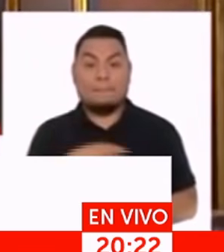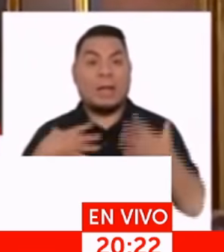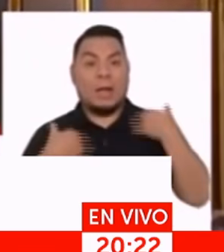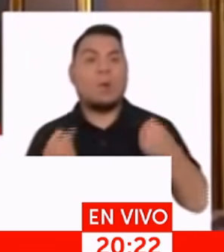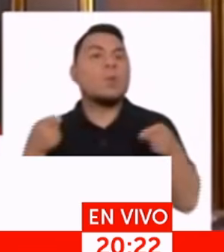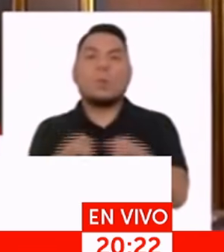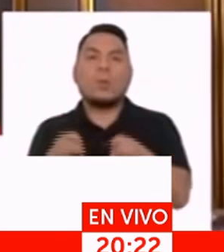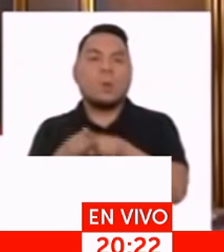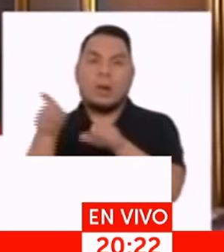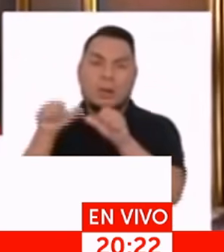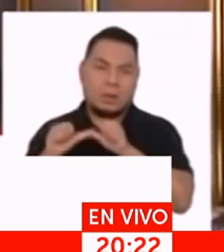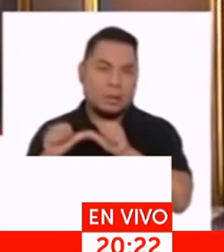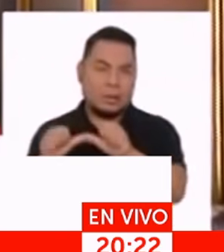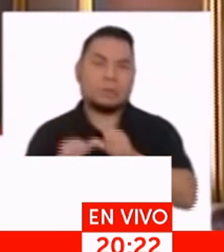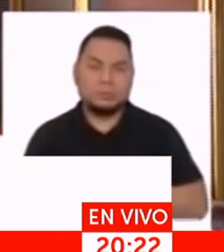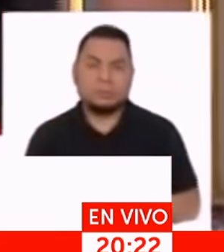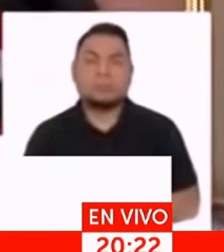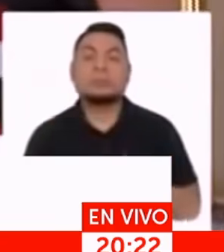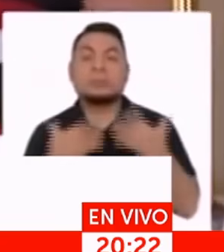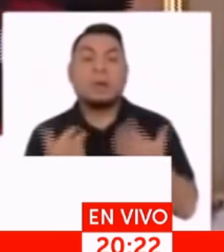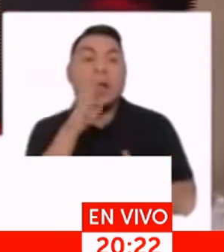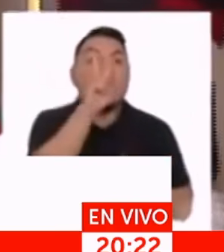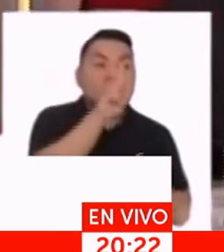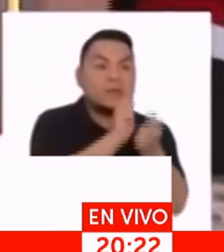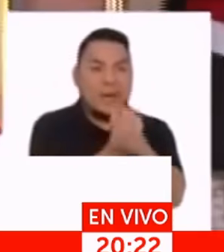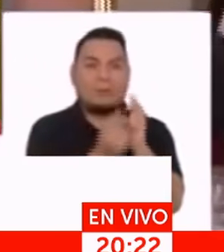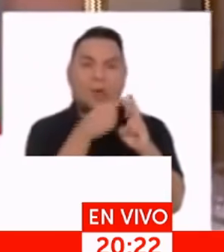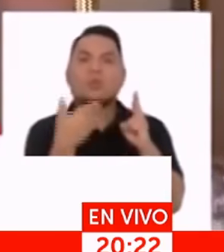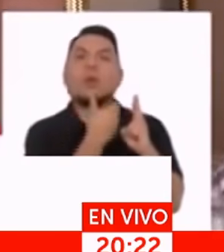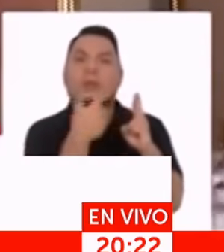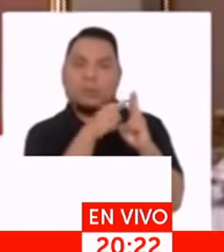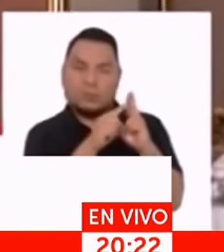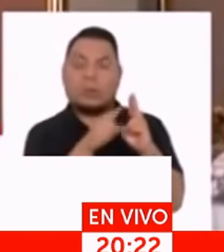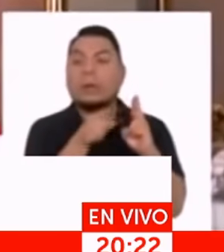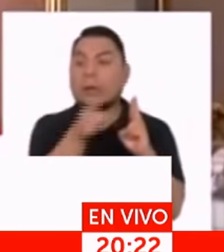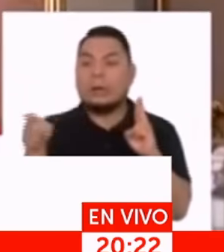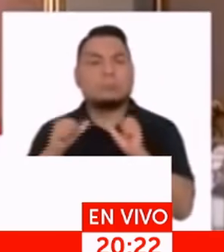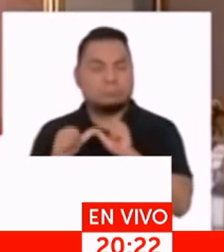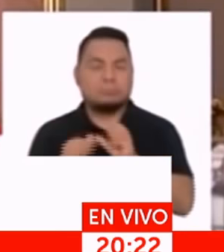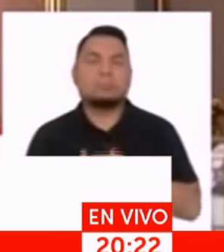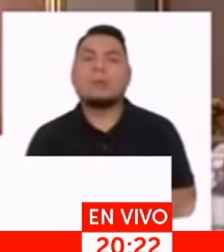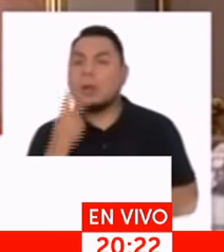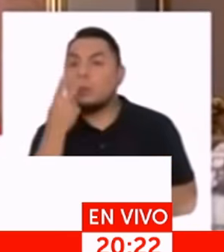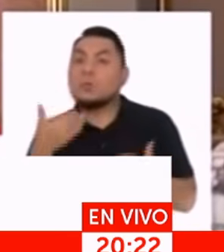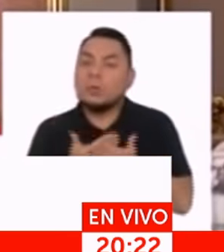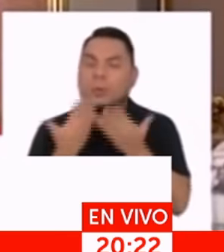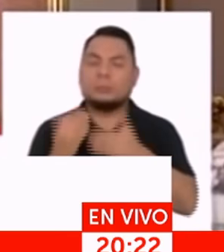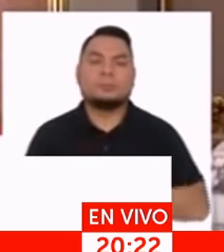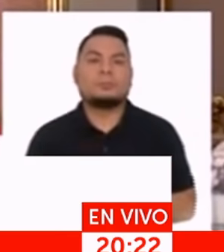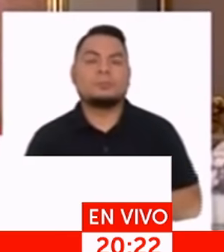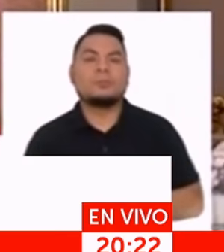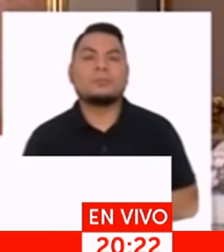Hernando Ceballos, otro también de los que acompañó al equipo técnico durante la segunda vuelta electoral de nuestro